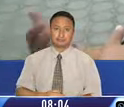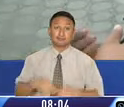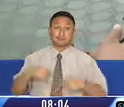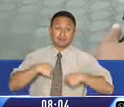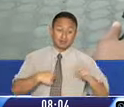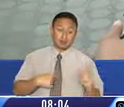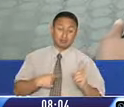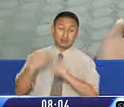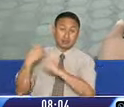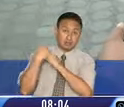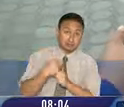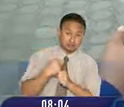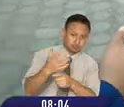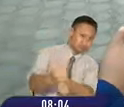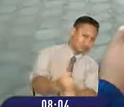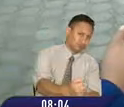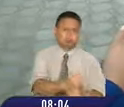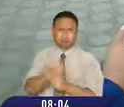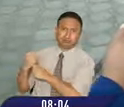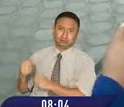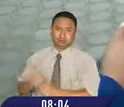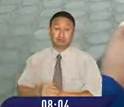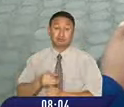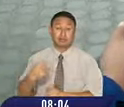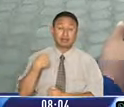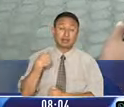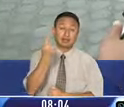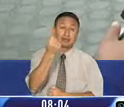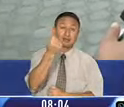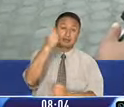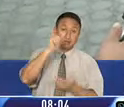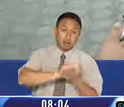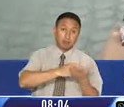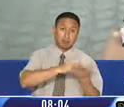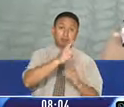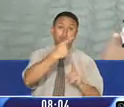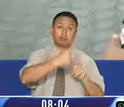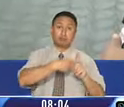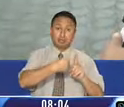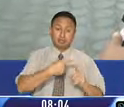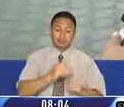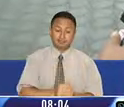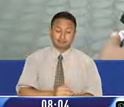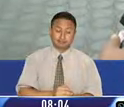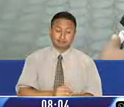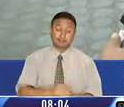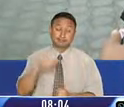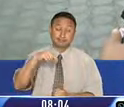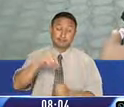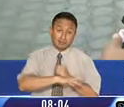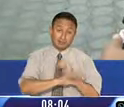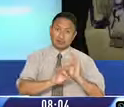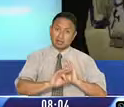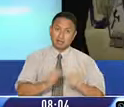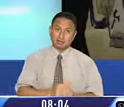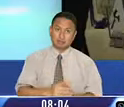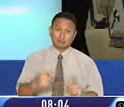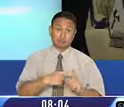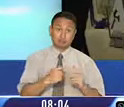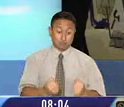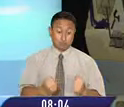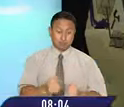la cartera al ladrón, donde tenía su mensualito para pagar el arriendo. Gracias a Dios no le robaron nada, ella se arriesgó. Dos robos que